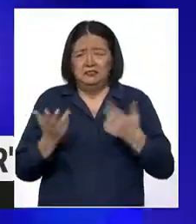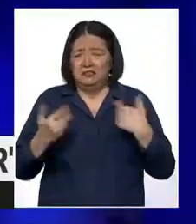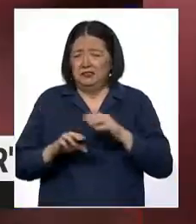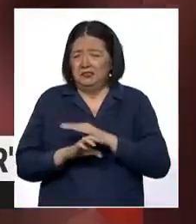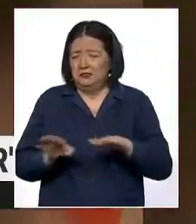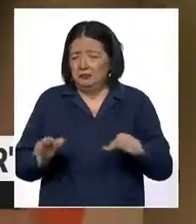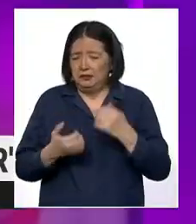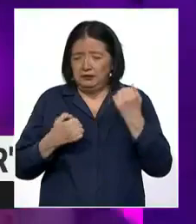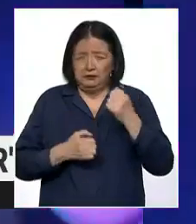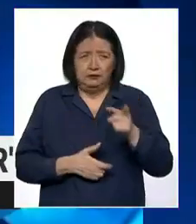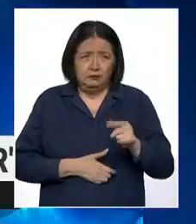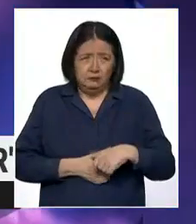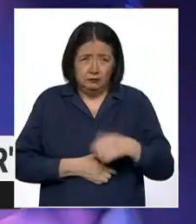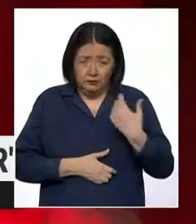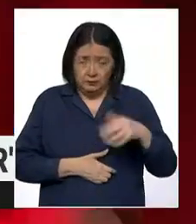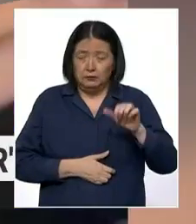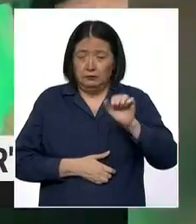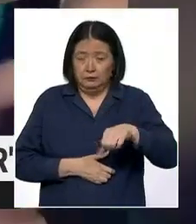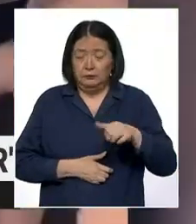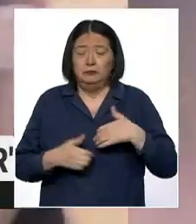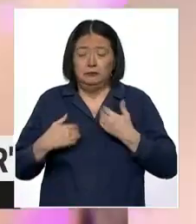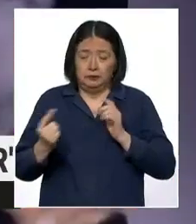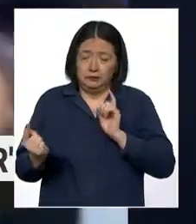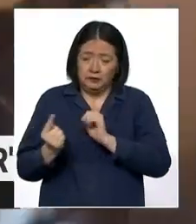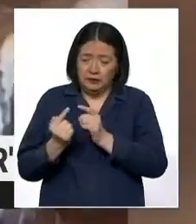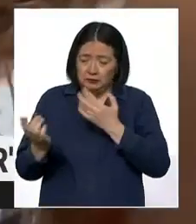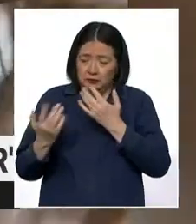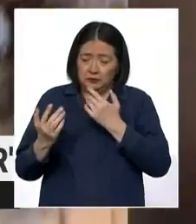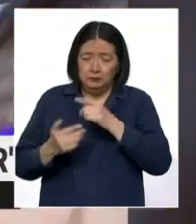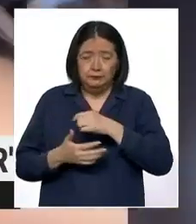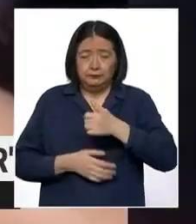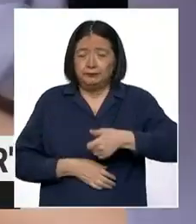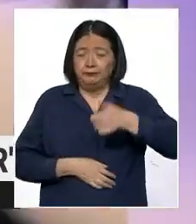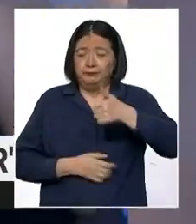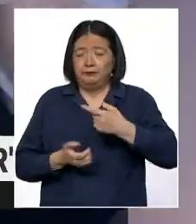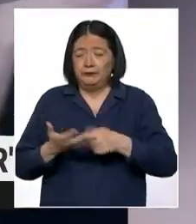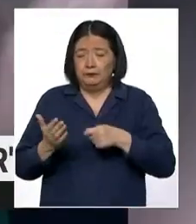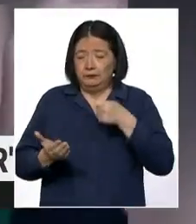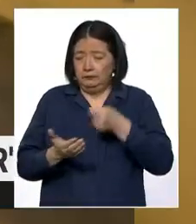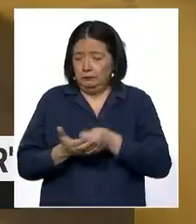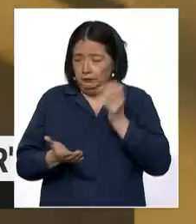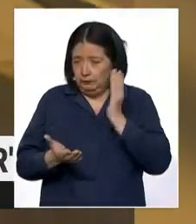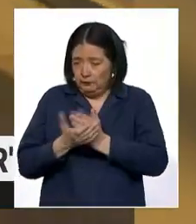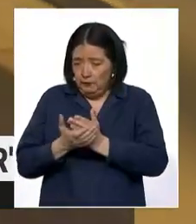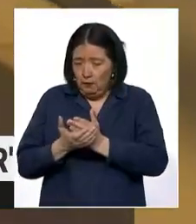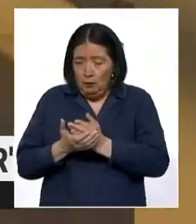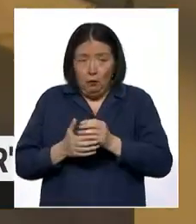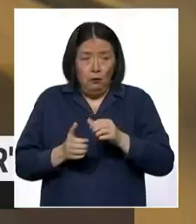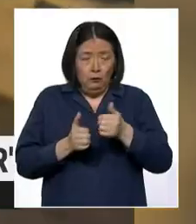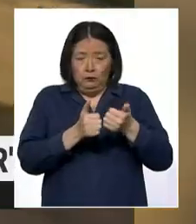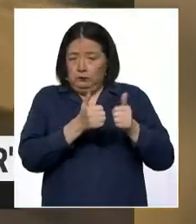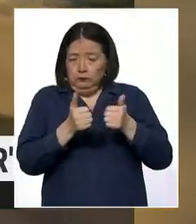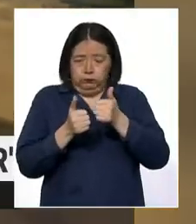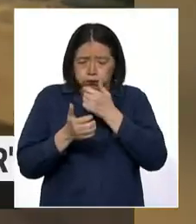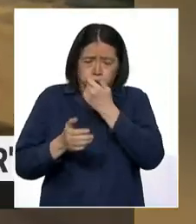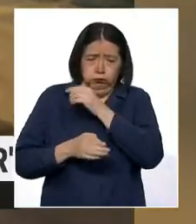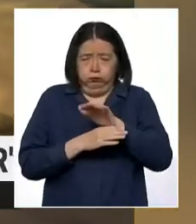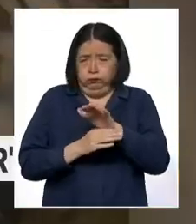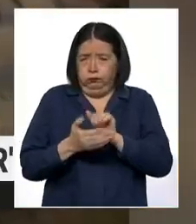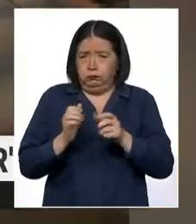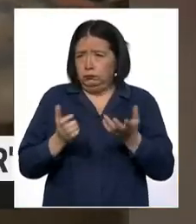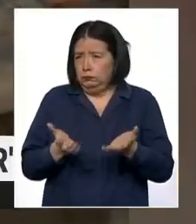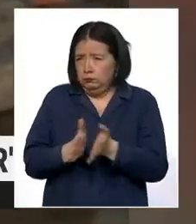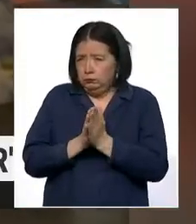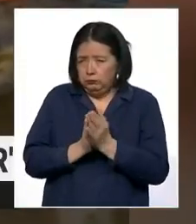a la fiesta. Vamos a hablar con el gerente ahora, Lorena, para que nos cuente sobre esta multa. Señor, ¿cómo está? Cuéntenos, buenas tardes, por